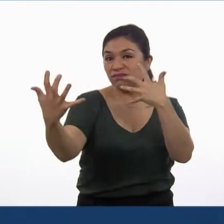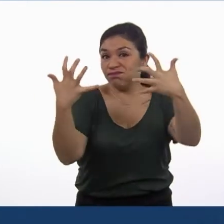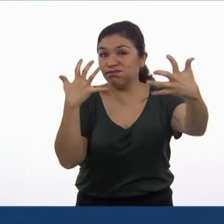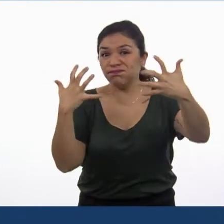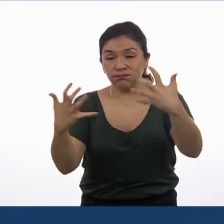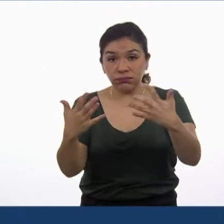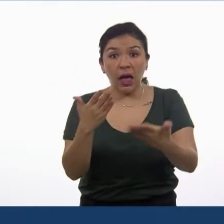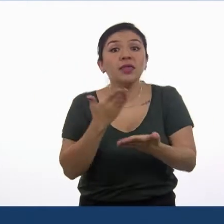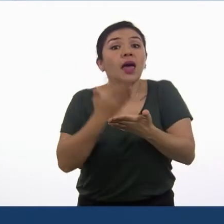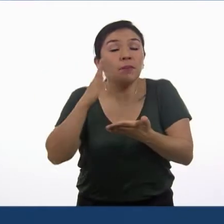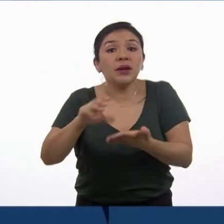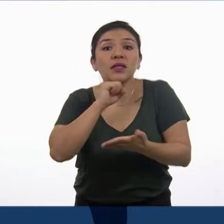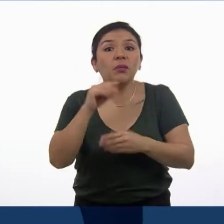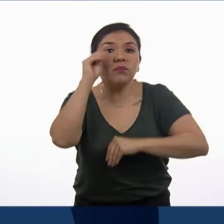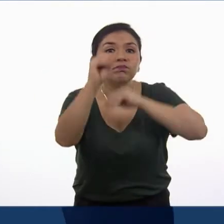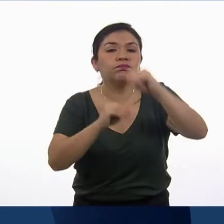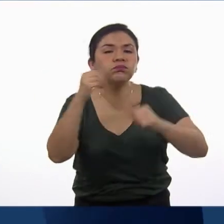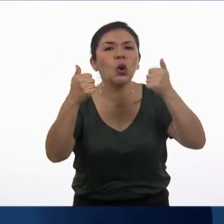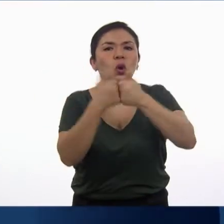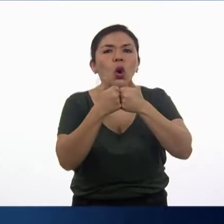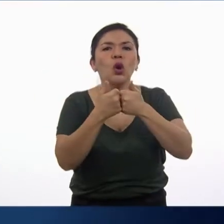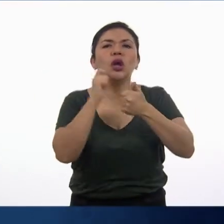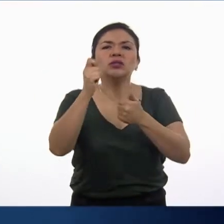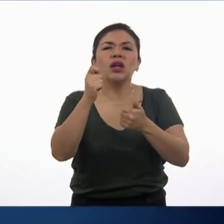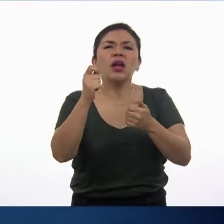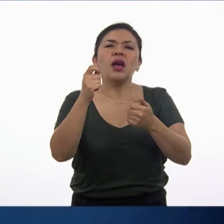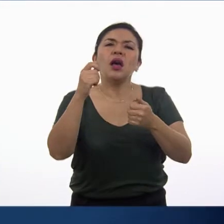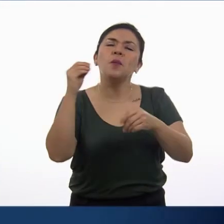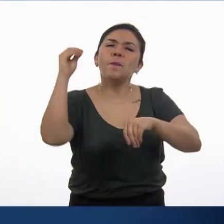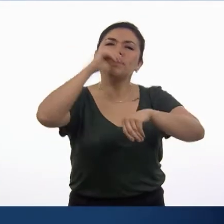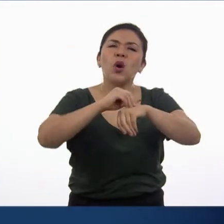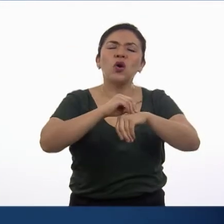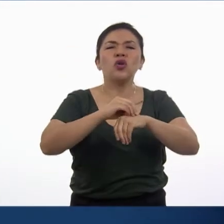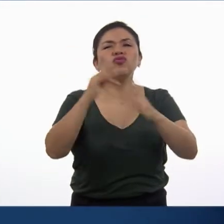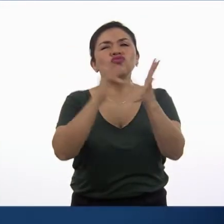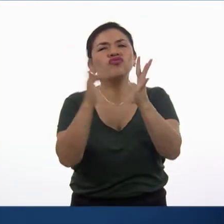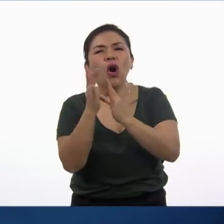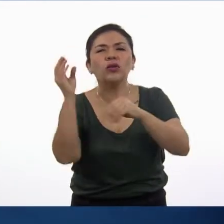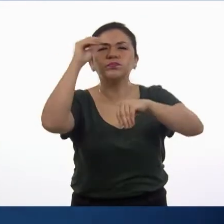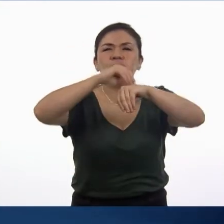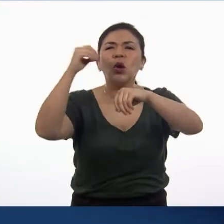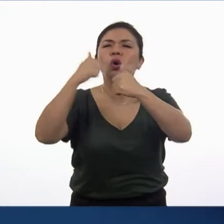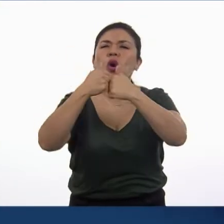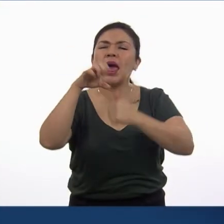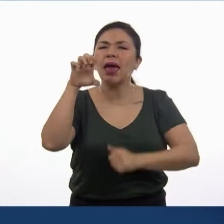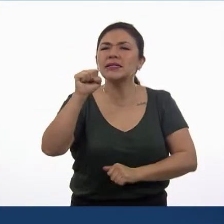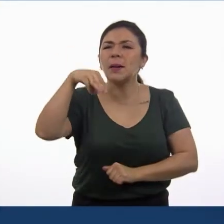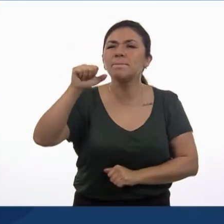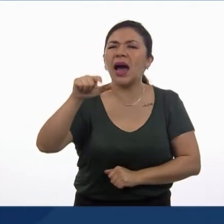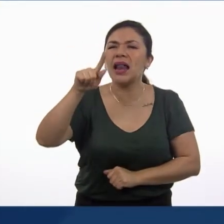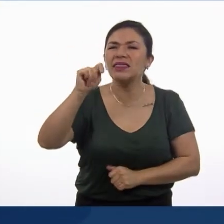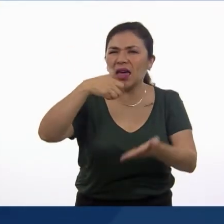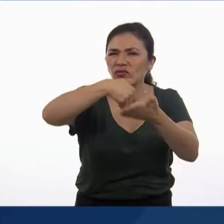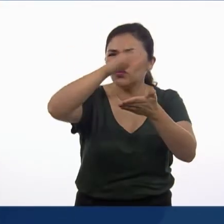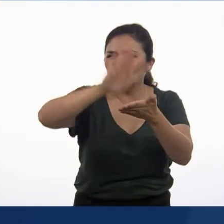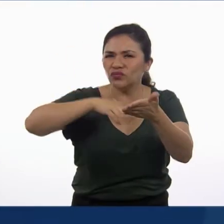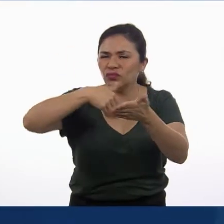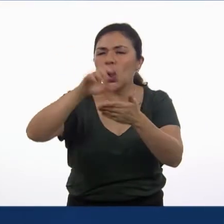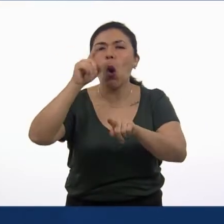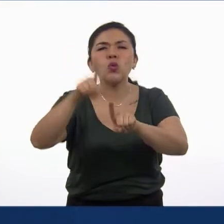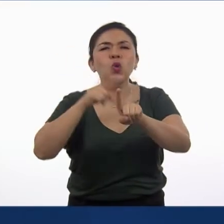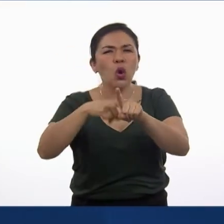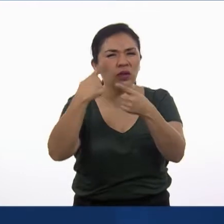Además, animaban las estatuas o relieves de las divinidades con esmalte y policromía. Figuraban también genios